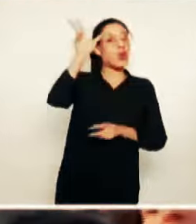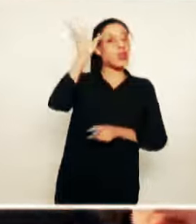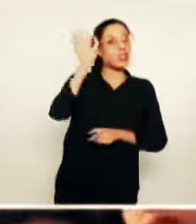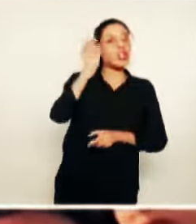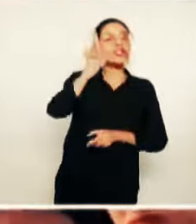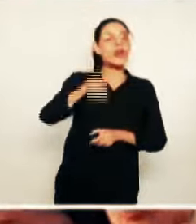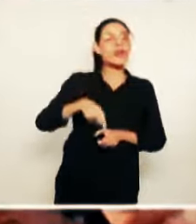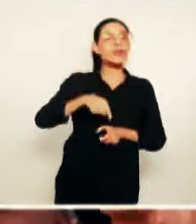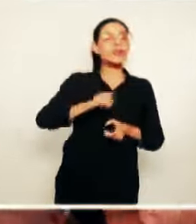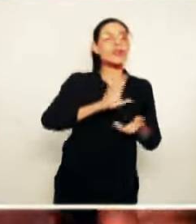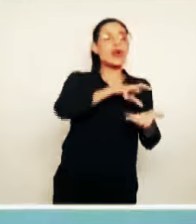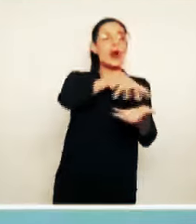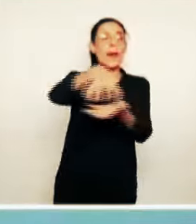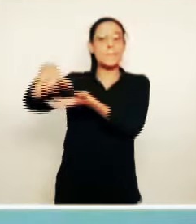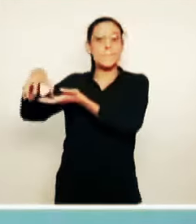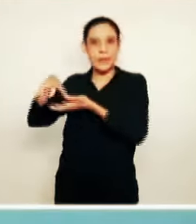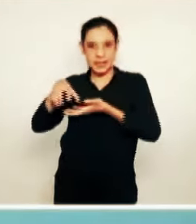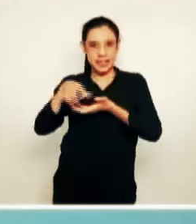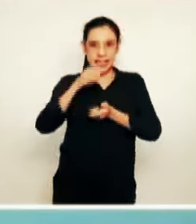usuarios,